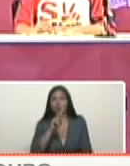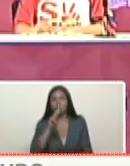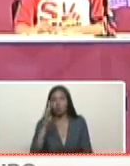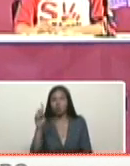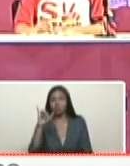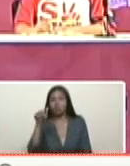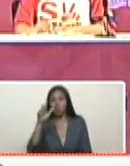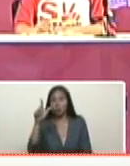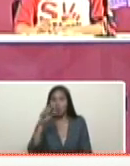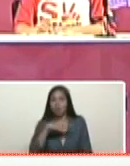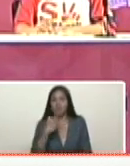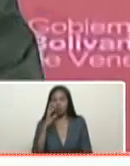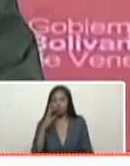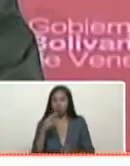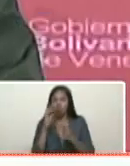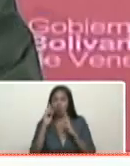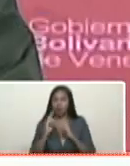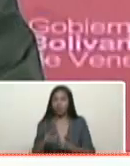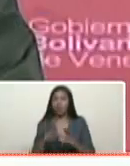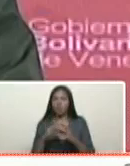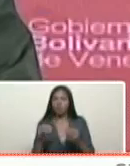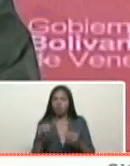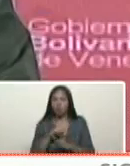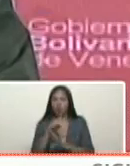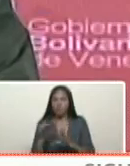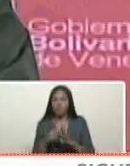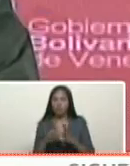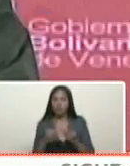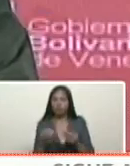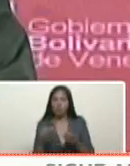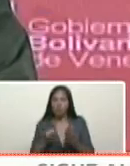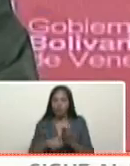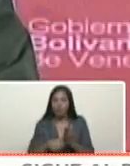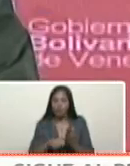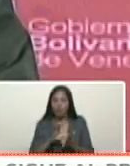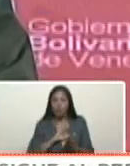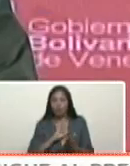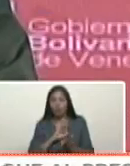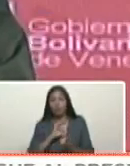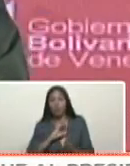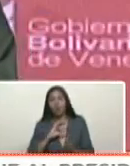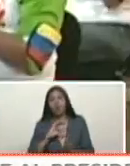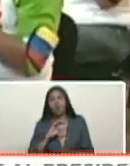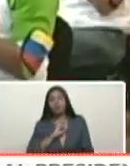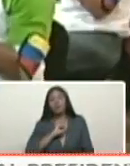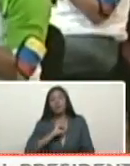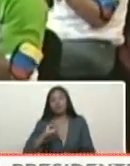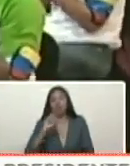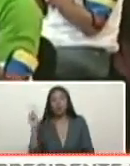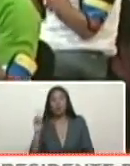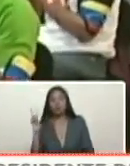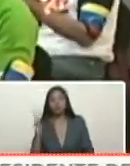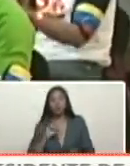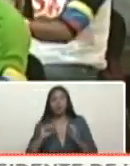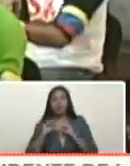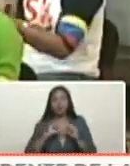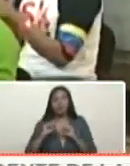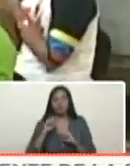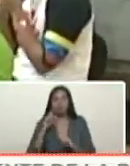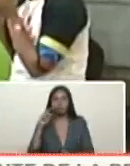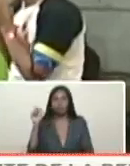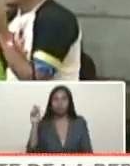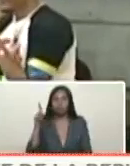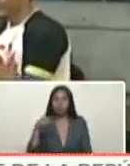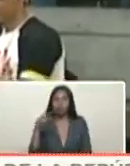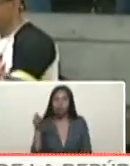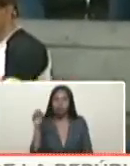11 de julio quiero ver los resultados concretos de la carnetización y reorganización del movimiento Somos Venezuela. ¿Sí va?